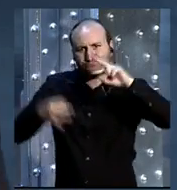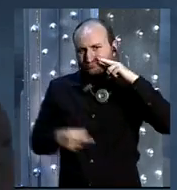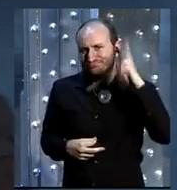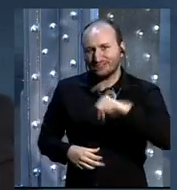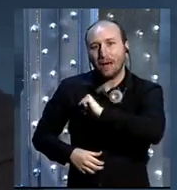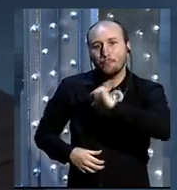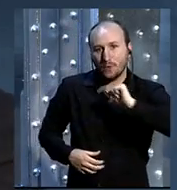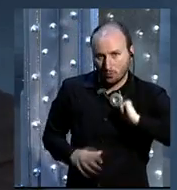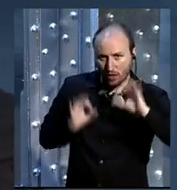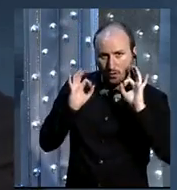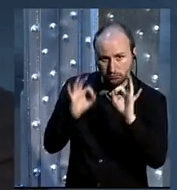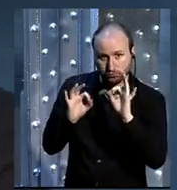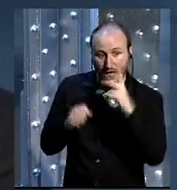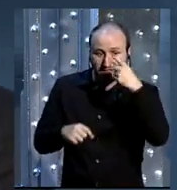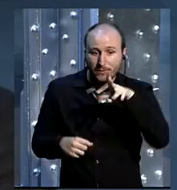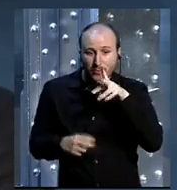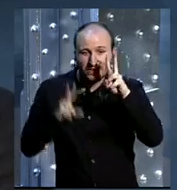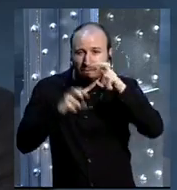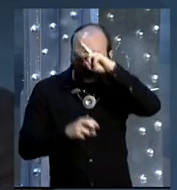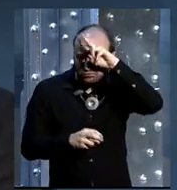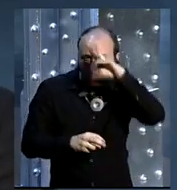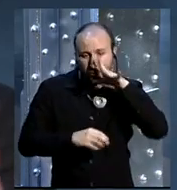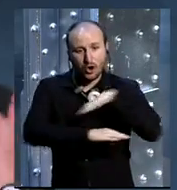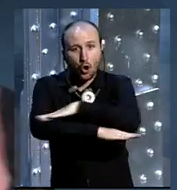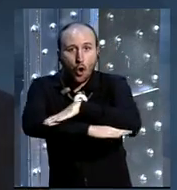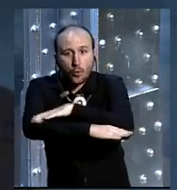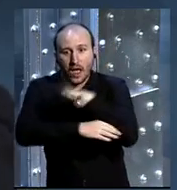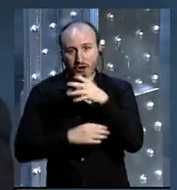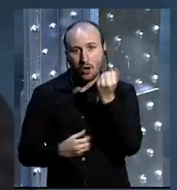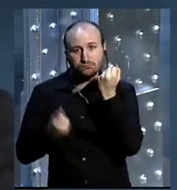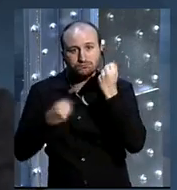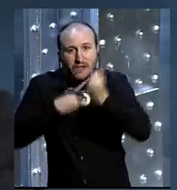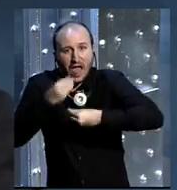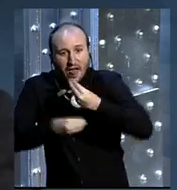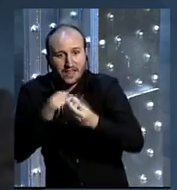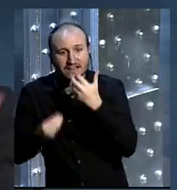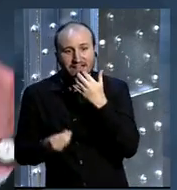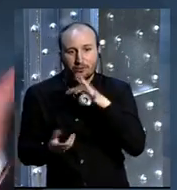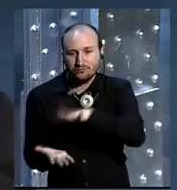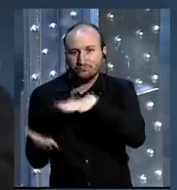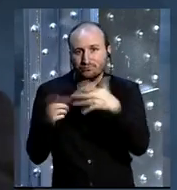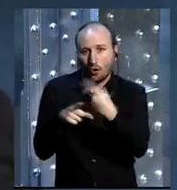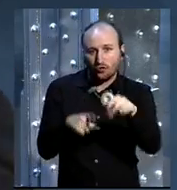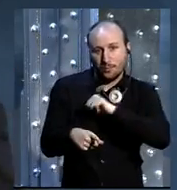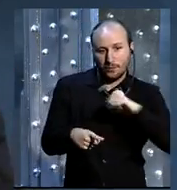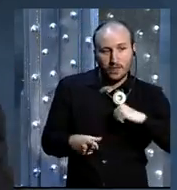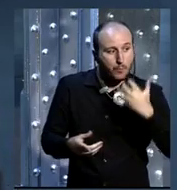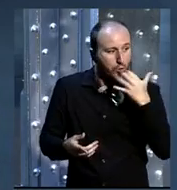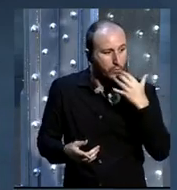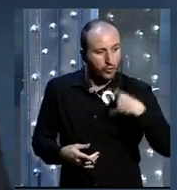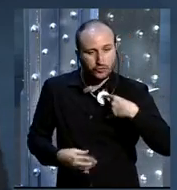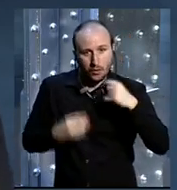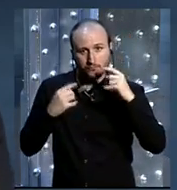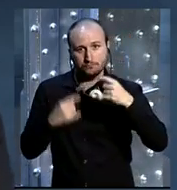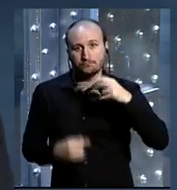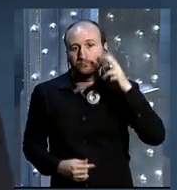en cuanto a la intervención de los gobiernos en lo relativo a la privacidad. Por ejemplo, si yo tengo una conversación telefónica con alguien, yo